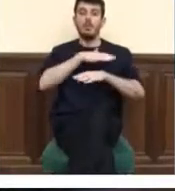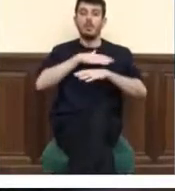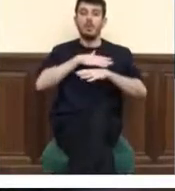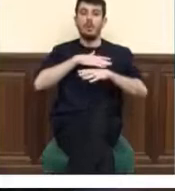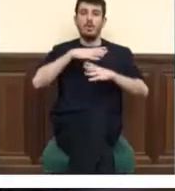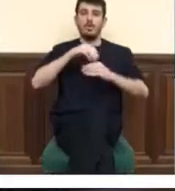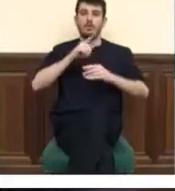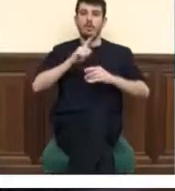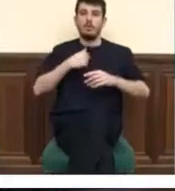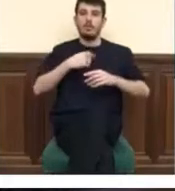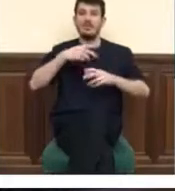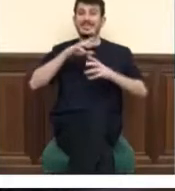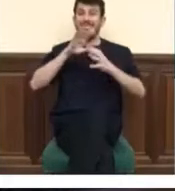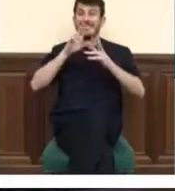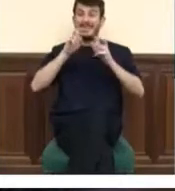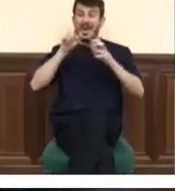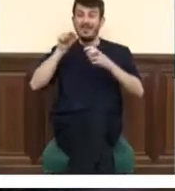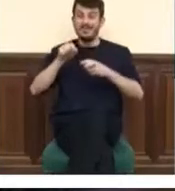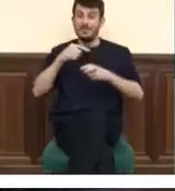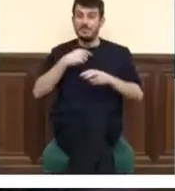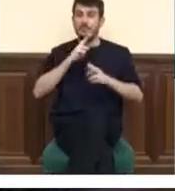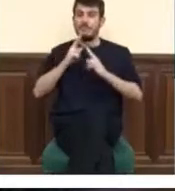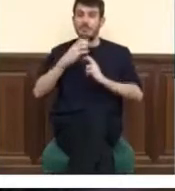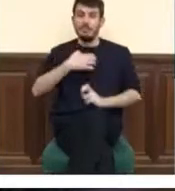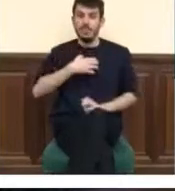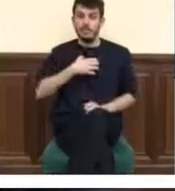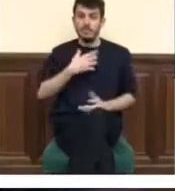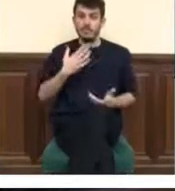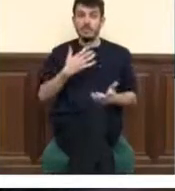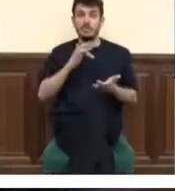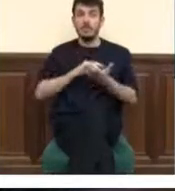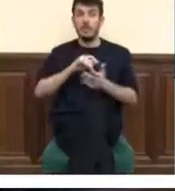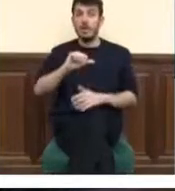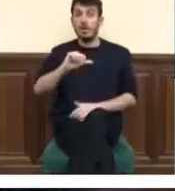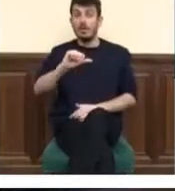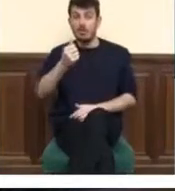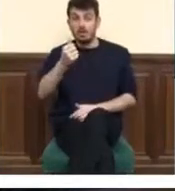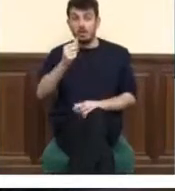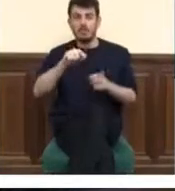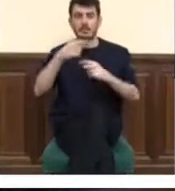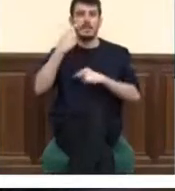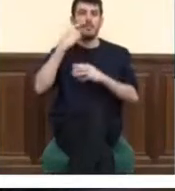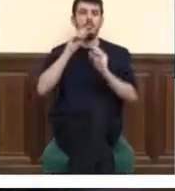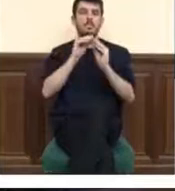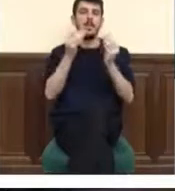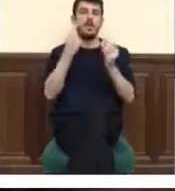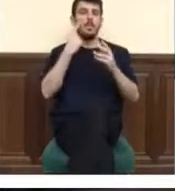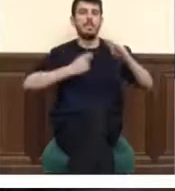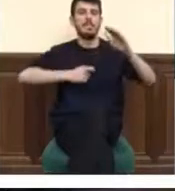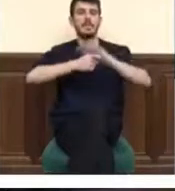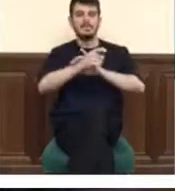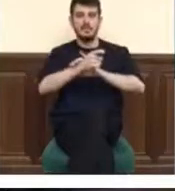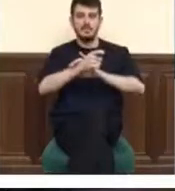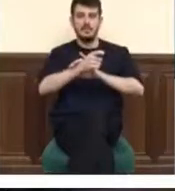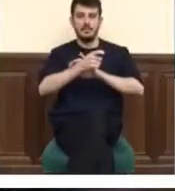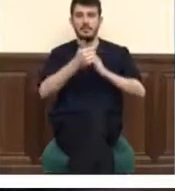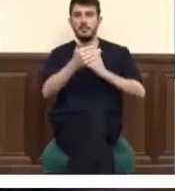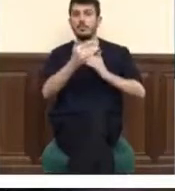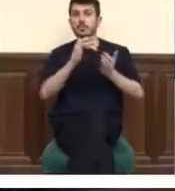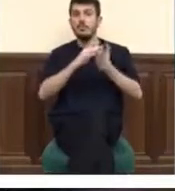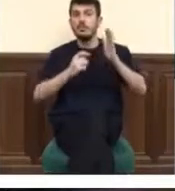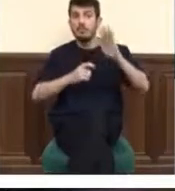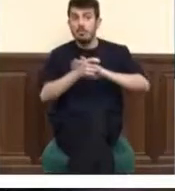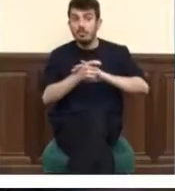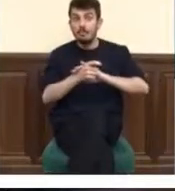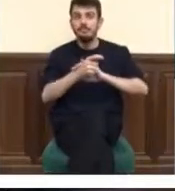en caso de que la iniciativa saliera aprobada, pues habrá que ver el pliego que se presente en su momento